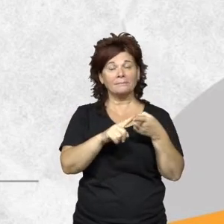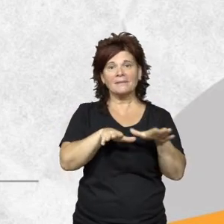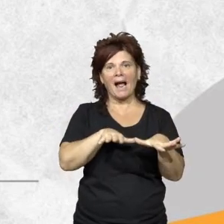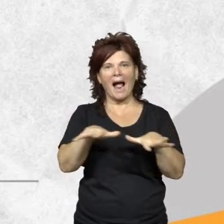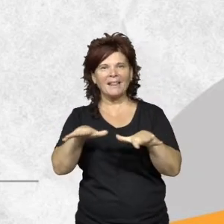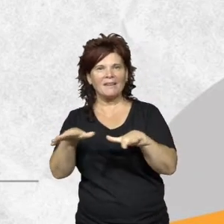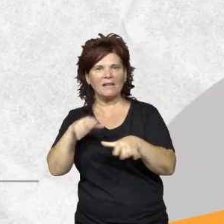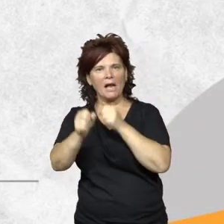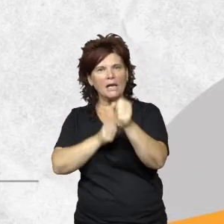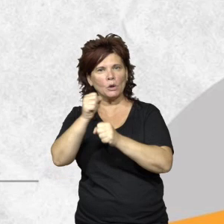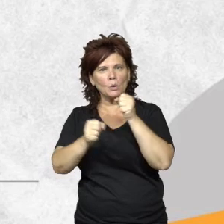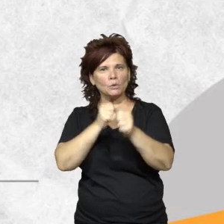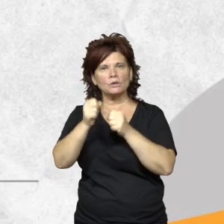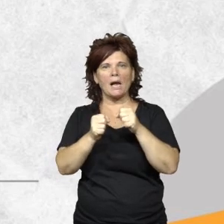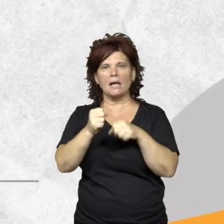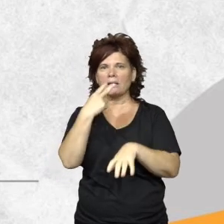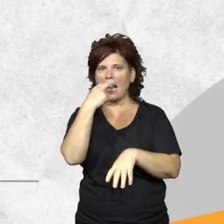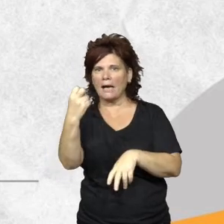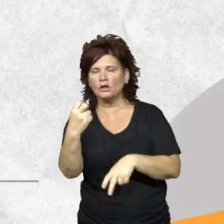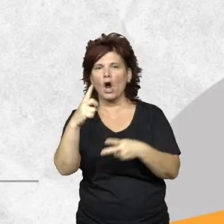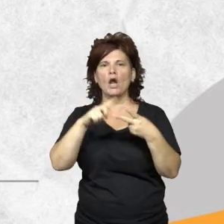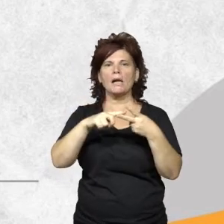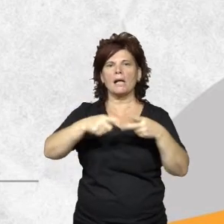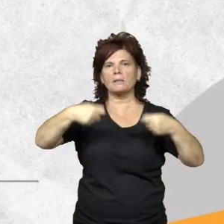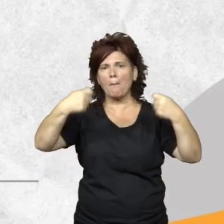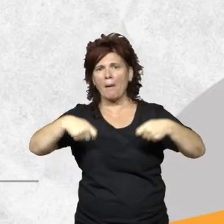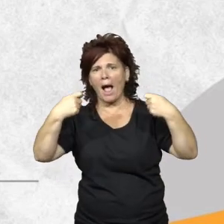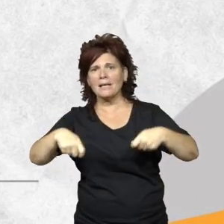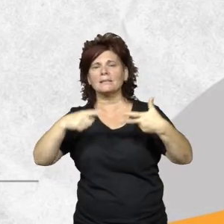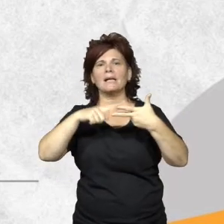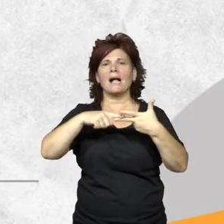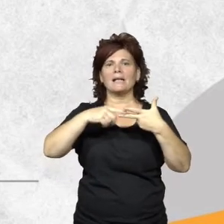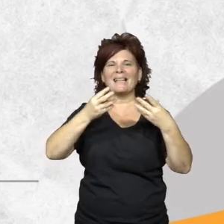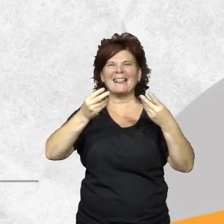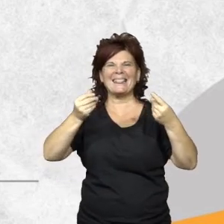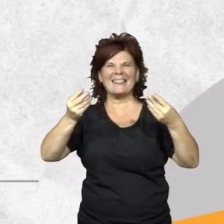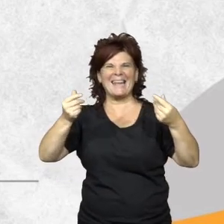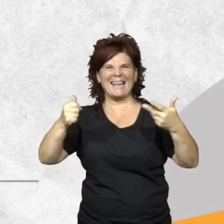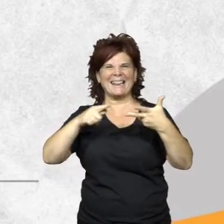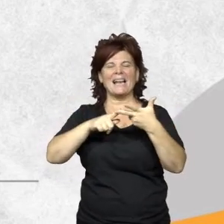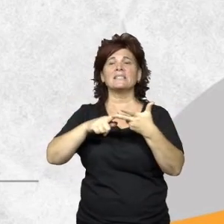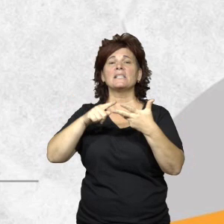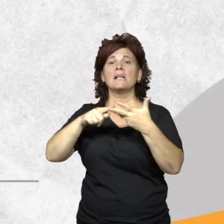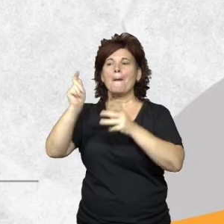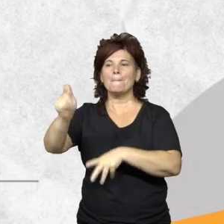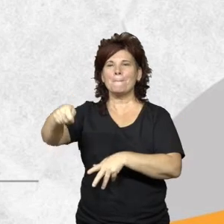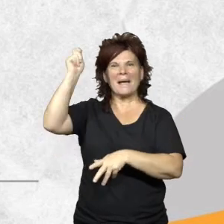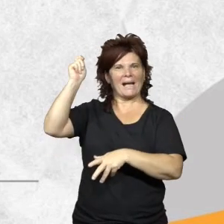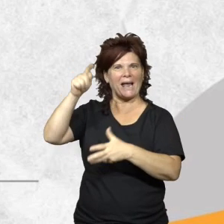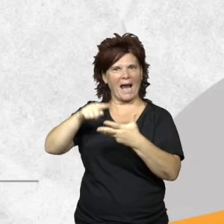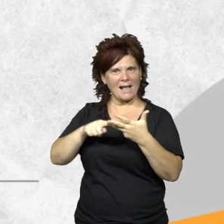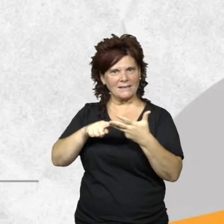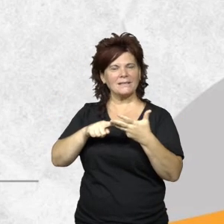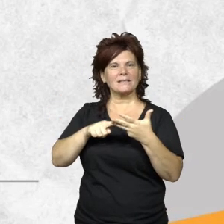las industrias electrónicas, plásticas, textiles, pesqueras.